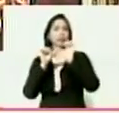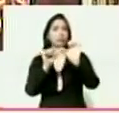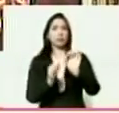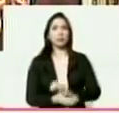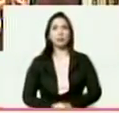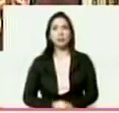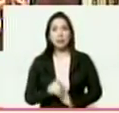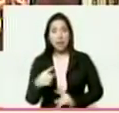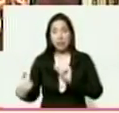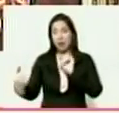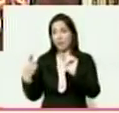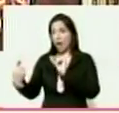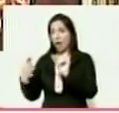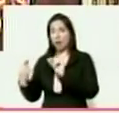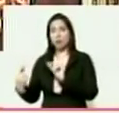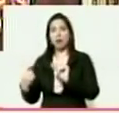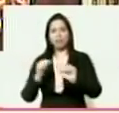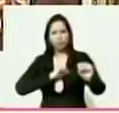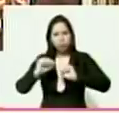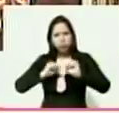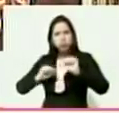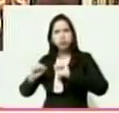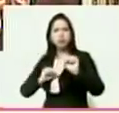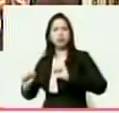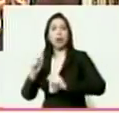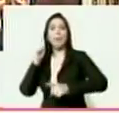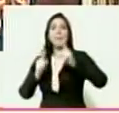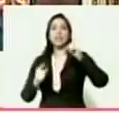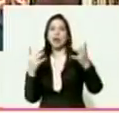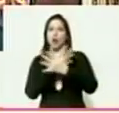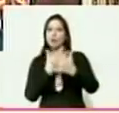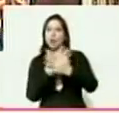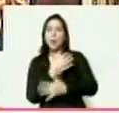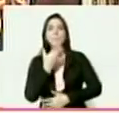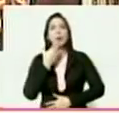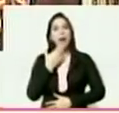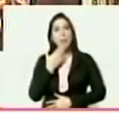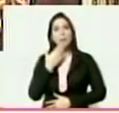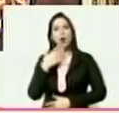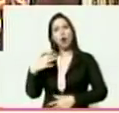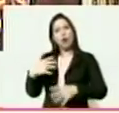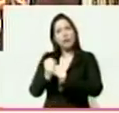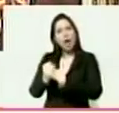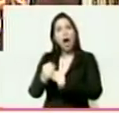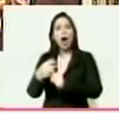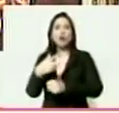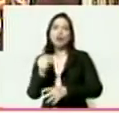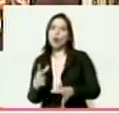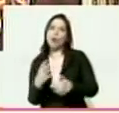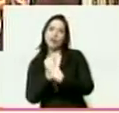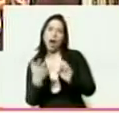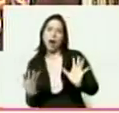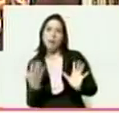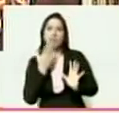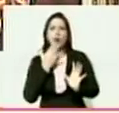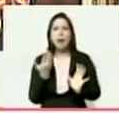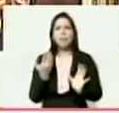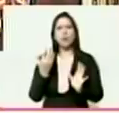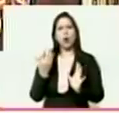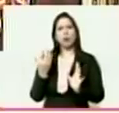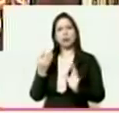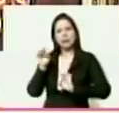Y ese debate se mueve en medio de esas contradicciones entre el creer y no creer, entre la crítica